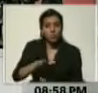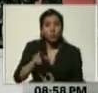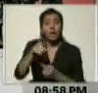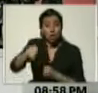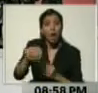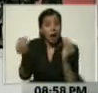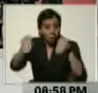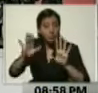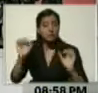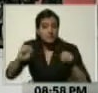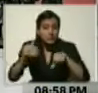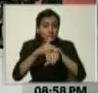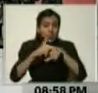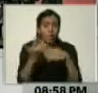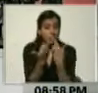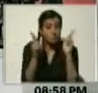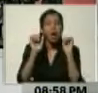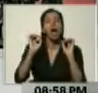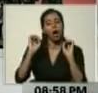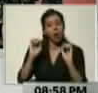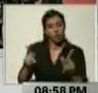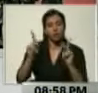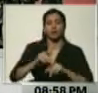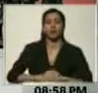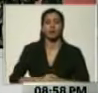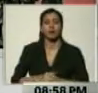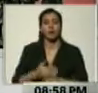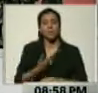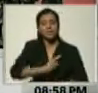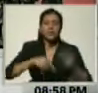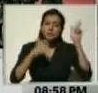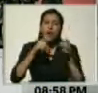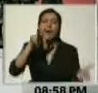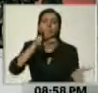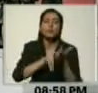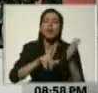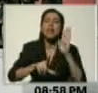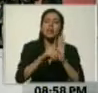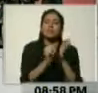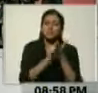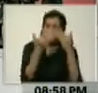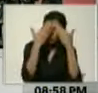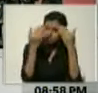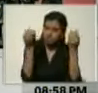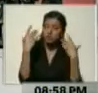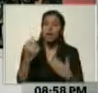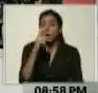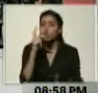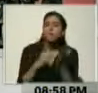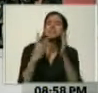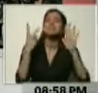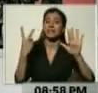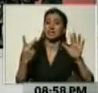El comandante Chávez promulgó una ley de amnistía en el 2007 y el comandante Chávez perdonó,